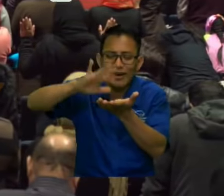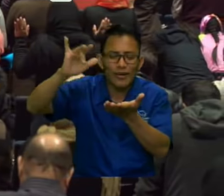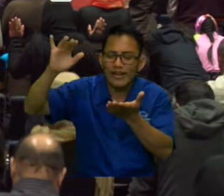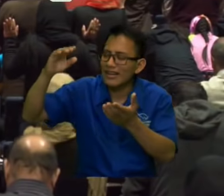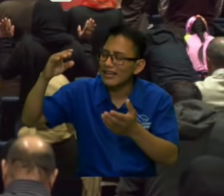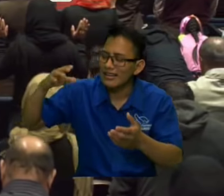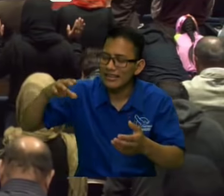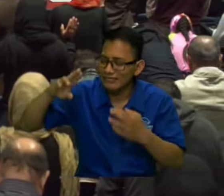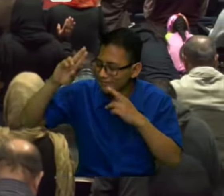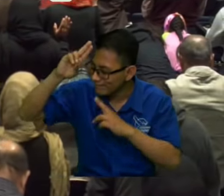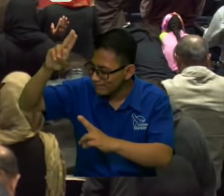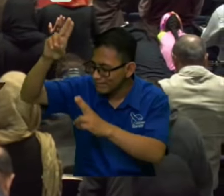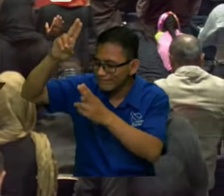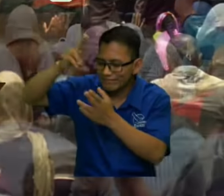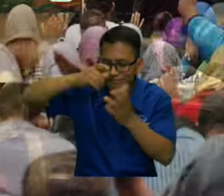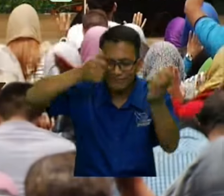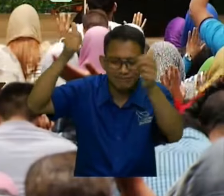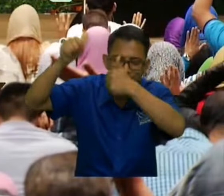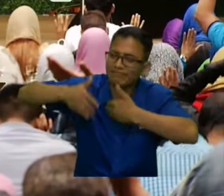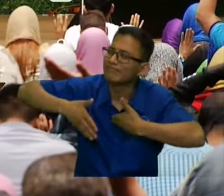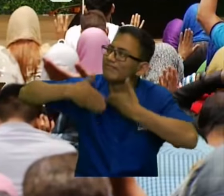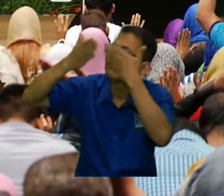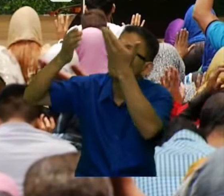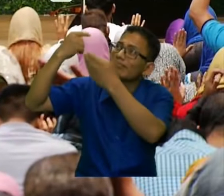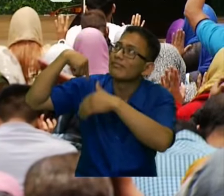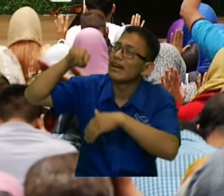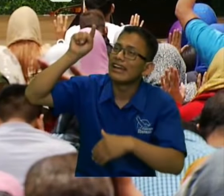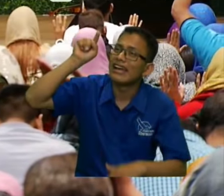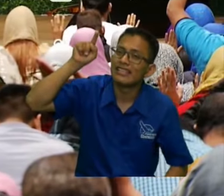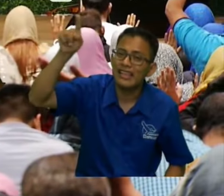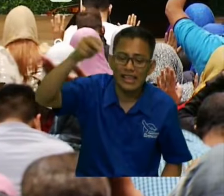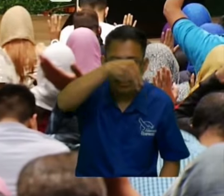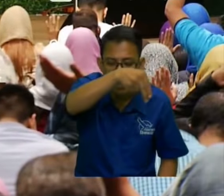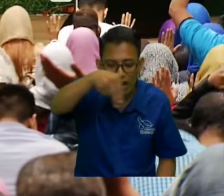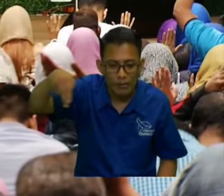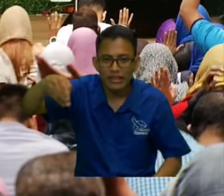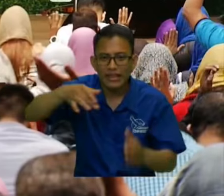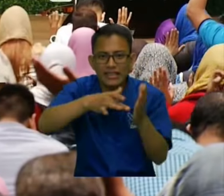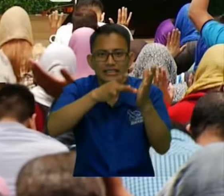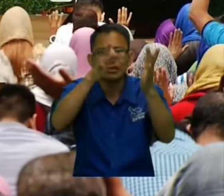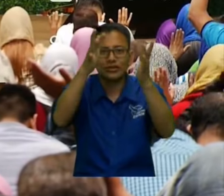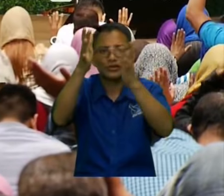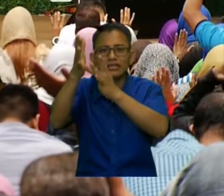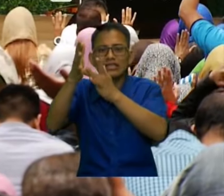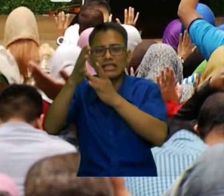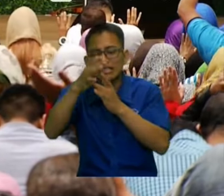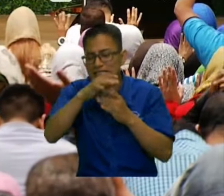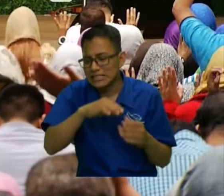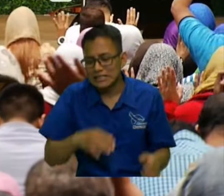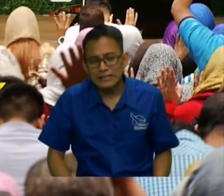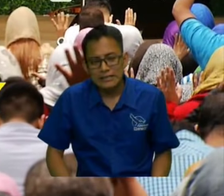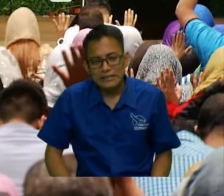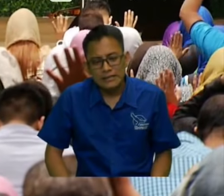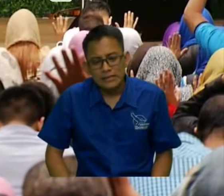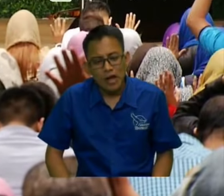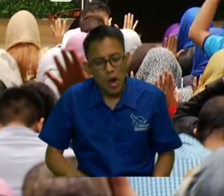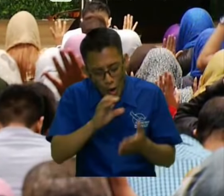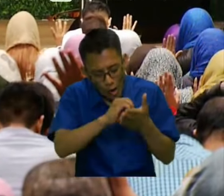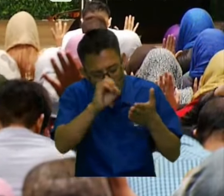alabanza, el dominio, Señor, para ti. En el nombre de Jesús, reprende toda obra de las tinieblas,